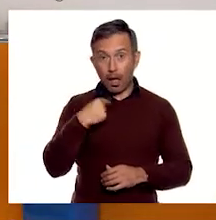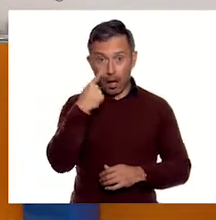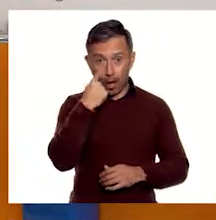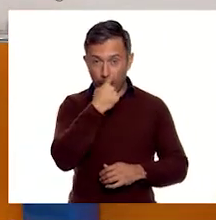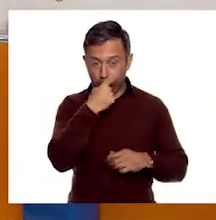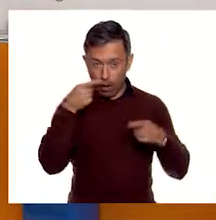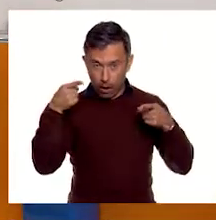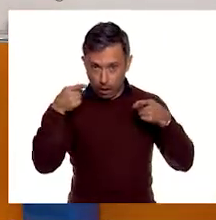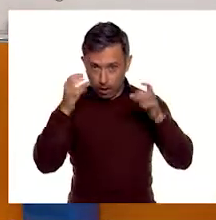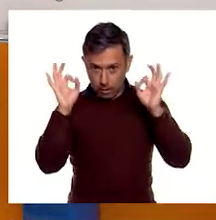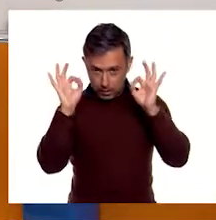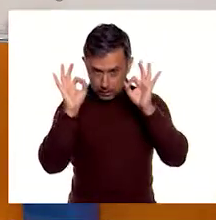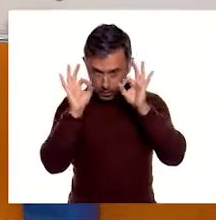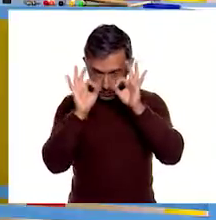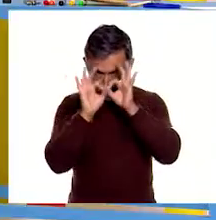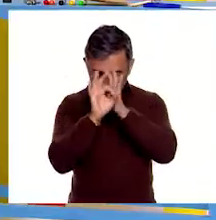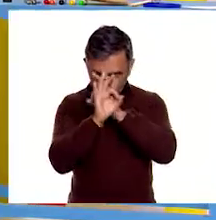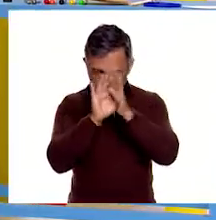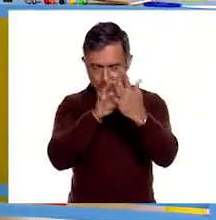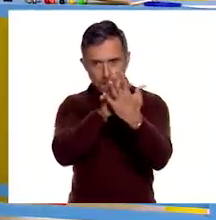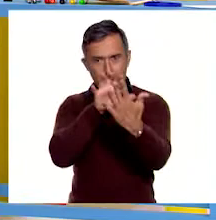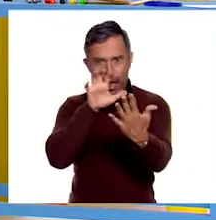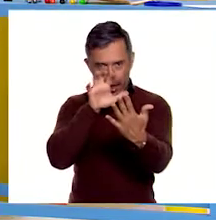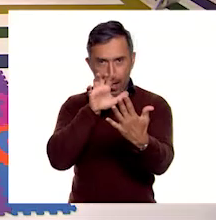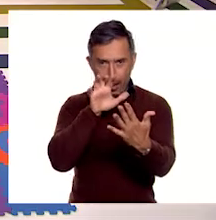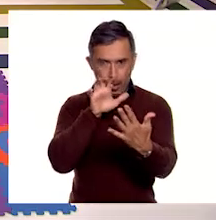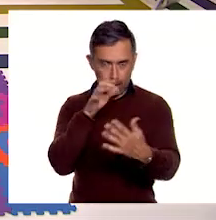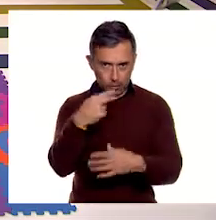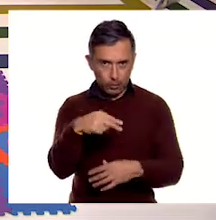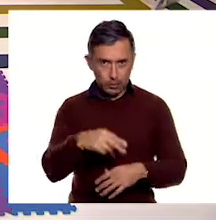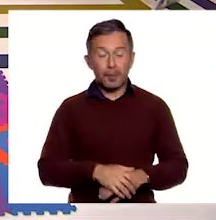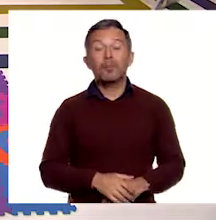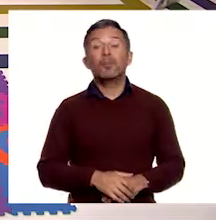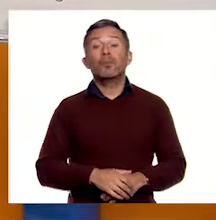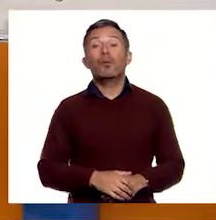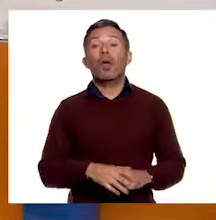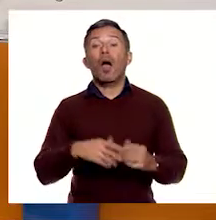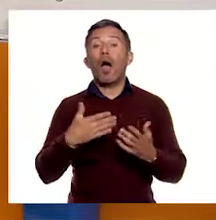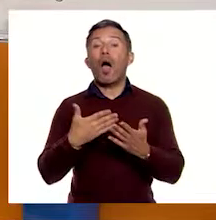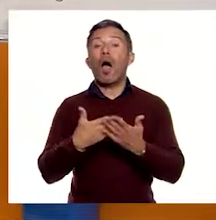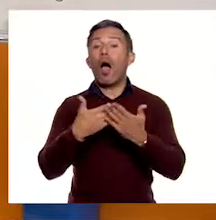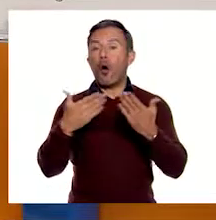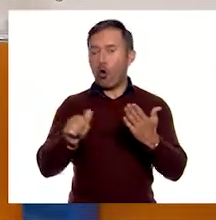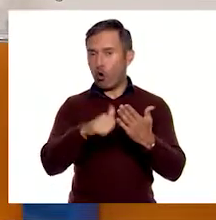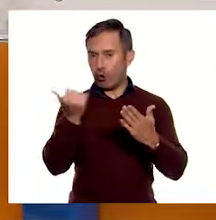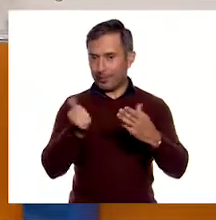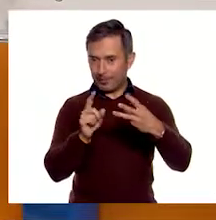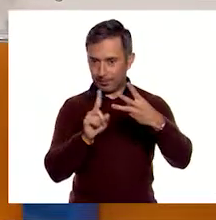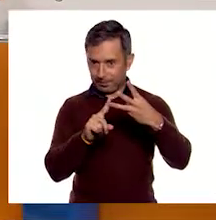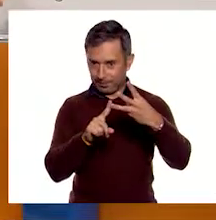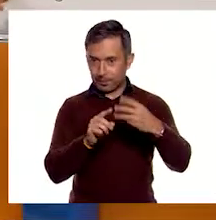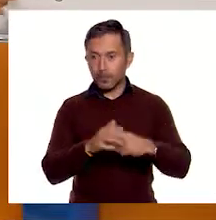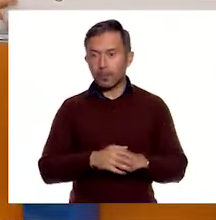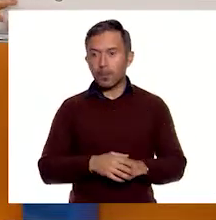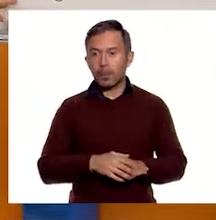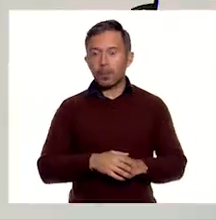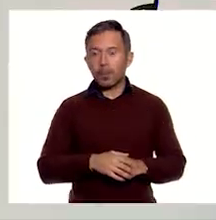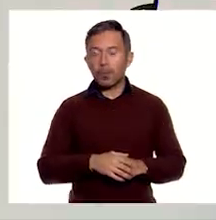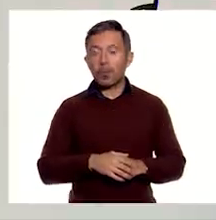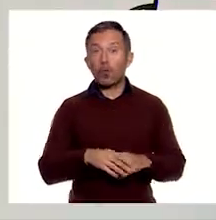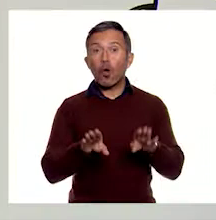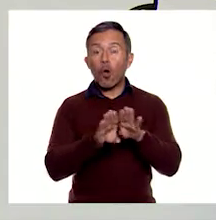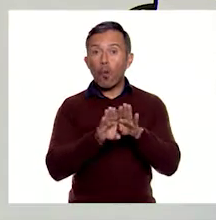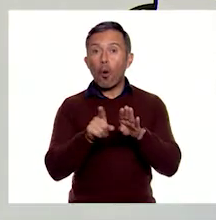3D. Haciendo, ¿sí?, viscos, literalmente. Muy bien. Y bueno, y la siguiente, que es la ilusión óptica, ahora la vamos a ver